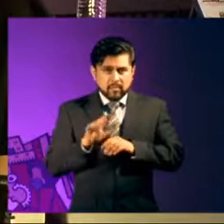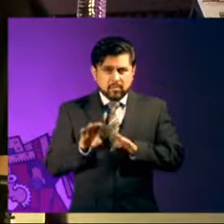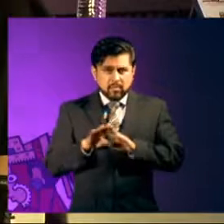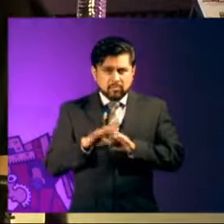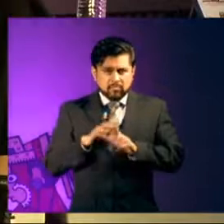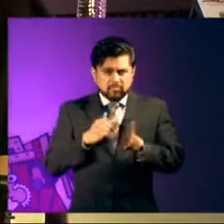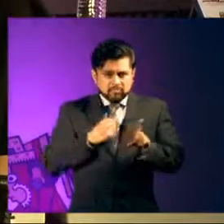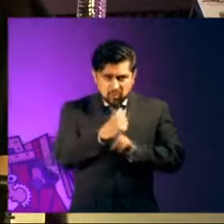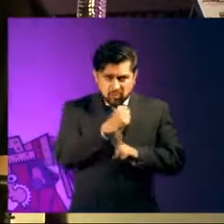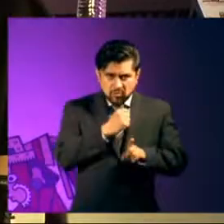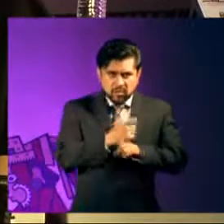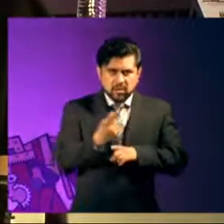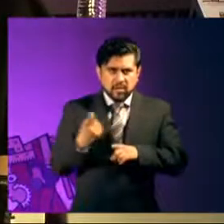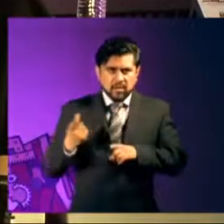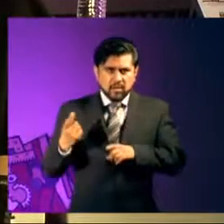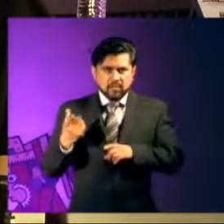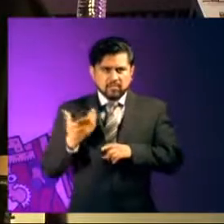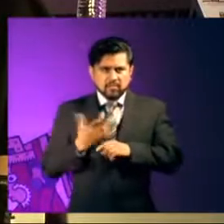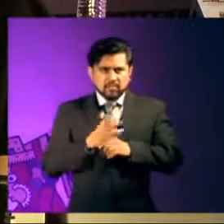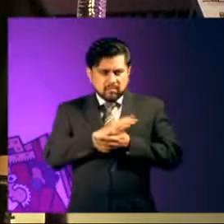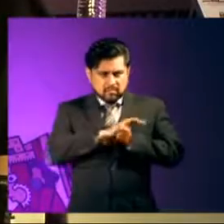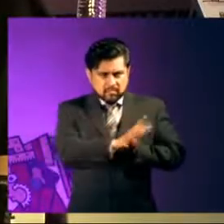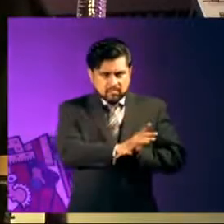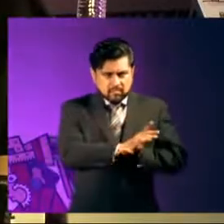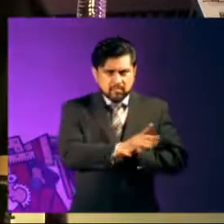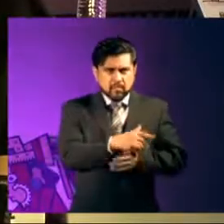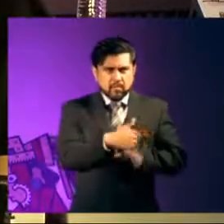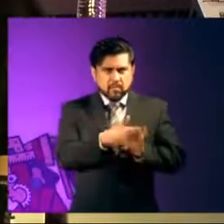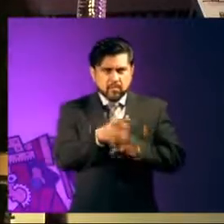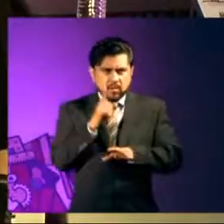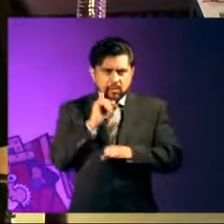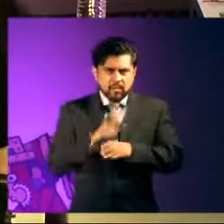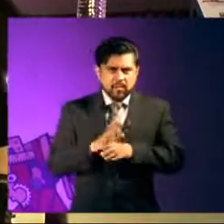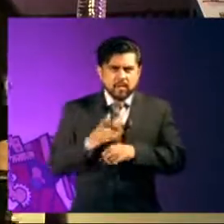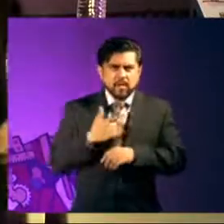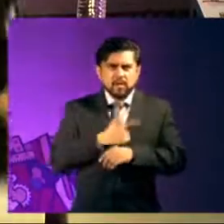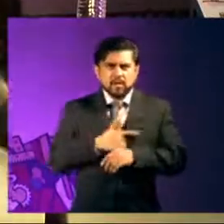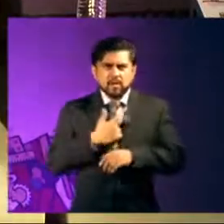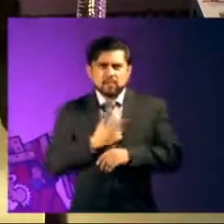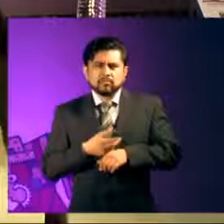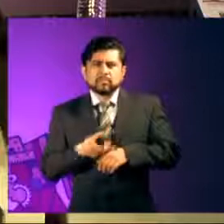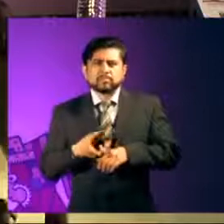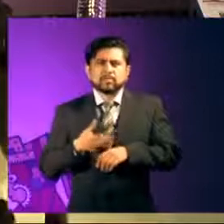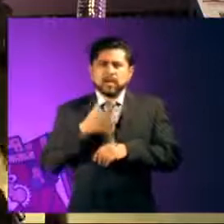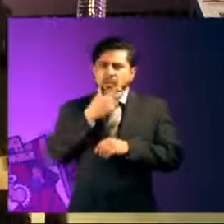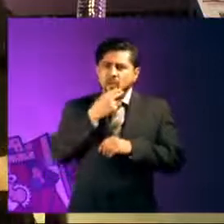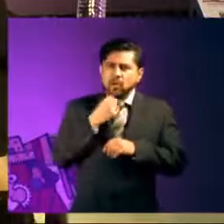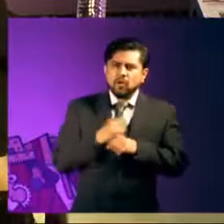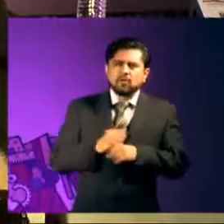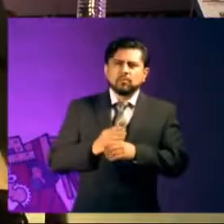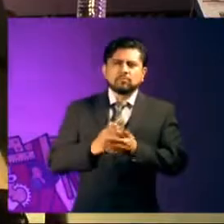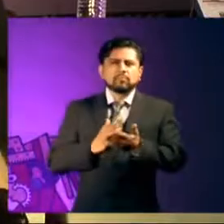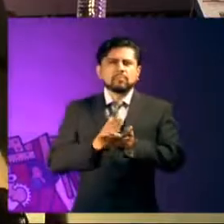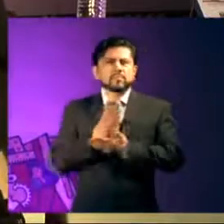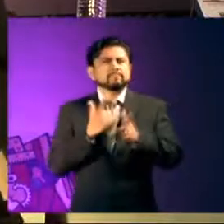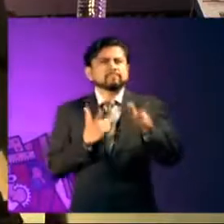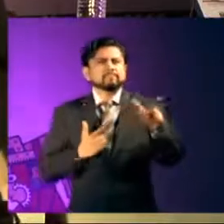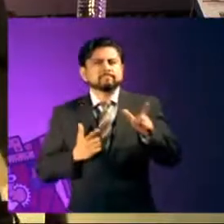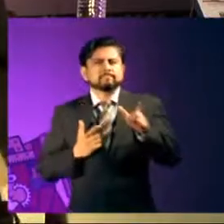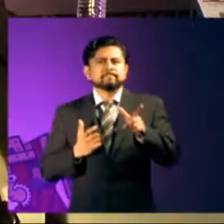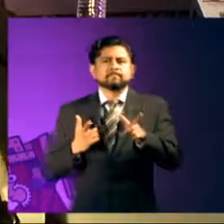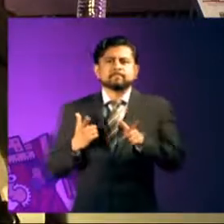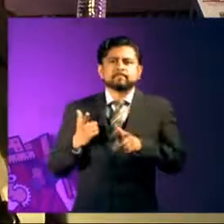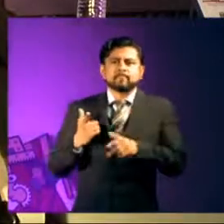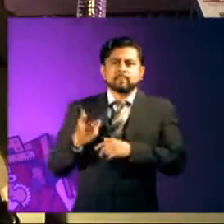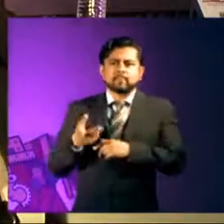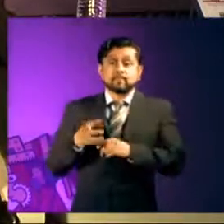un violento le encantaban las teorías de las corridas de toros disparar salir de cacería a las